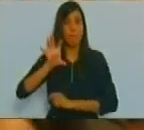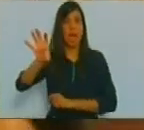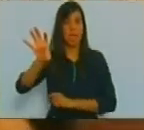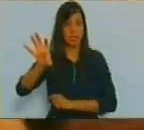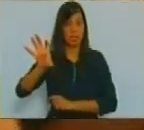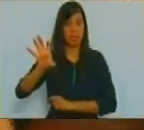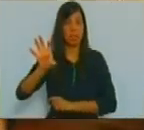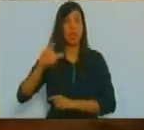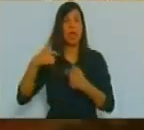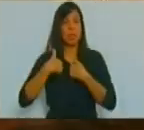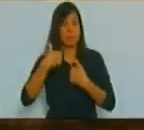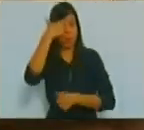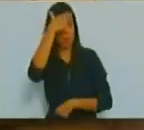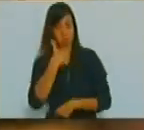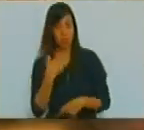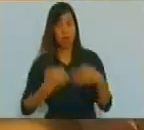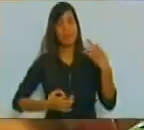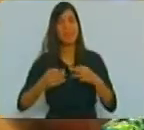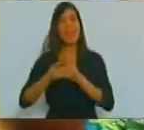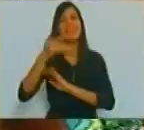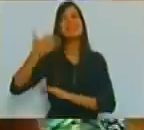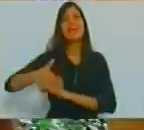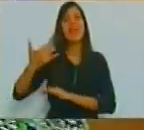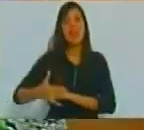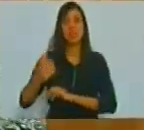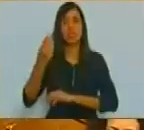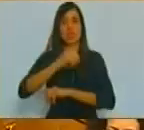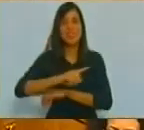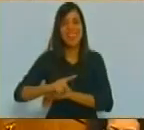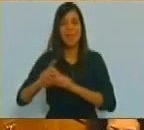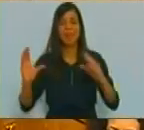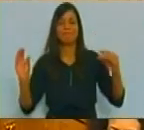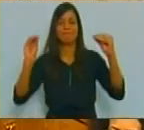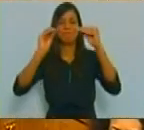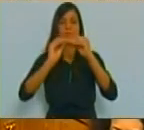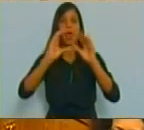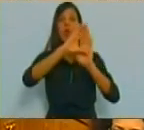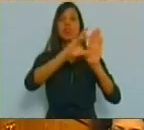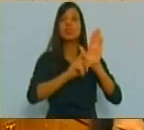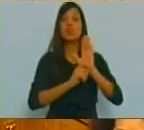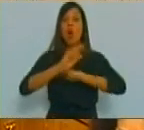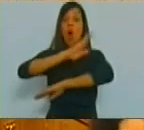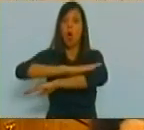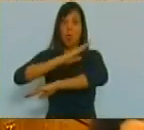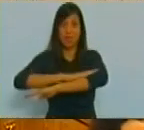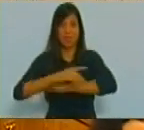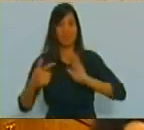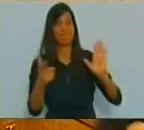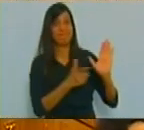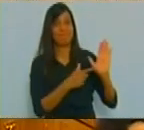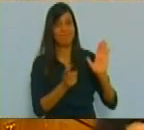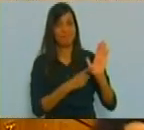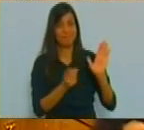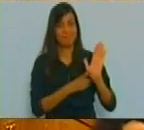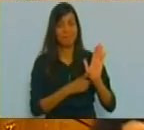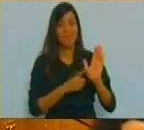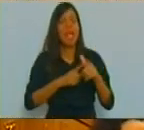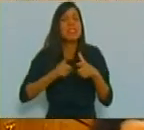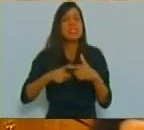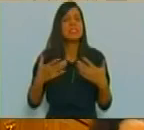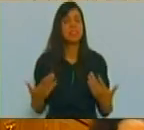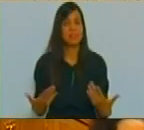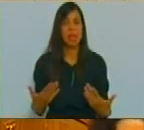de los derechos principios y valores establecidos en la constitución 12 cuando